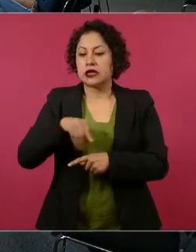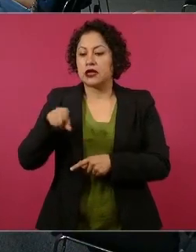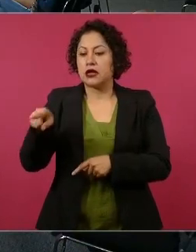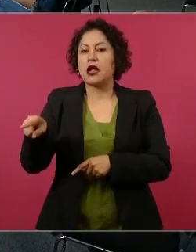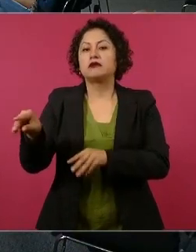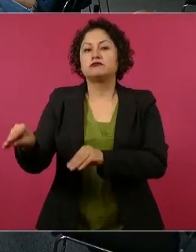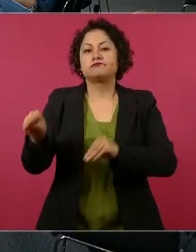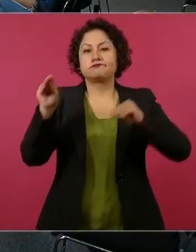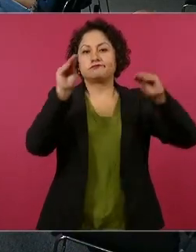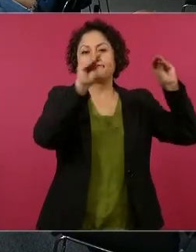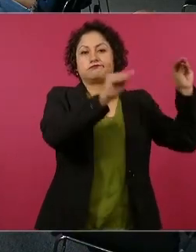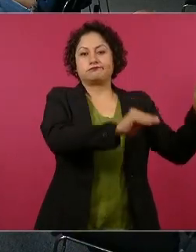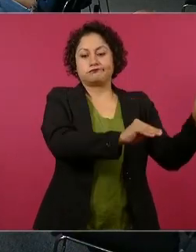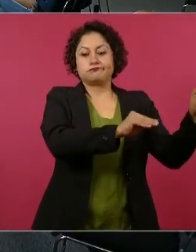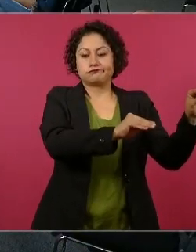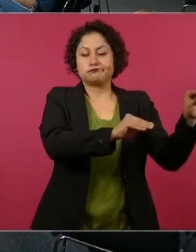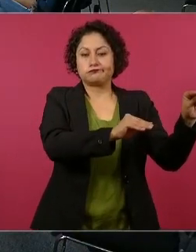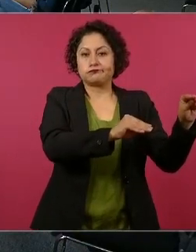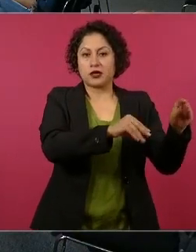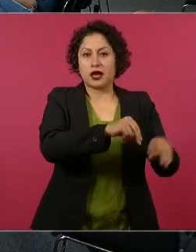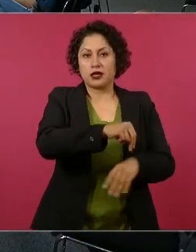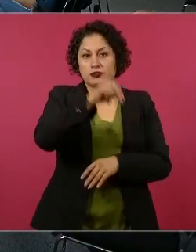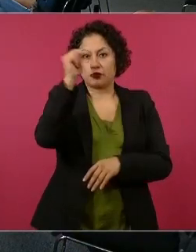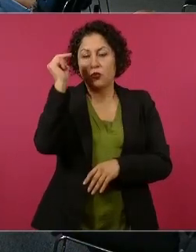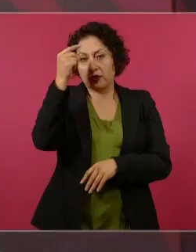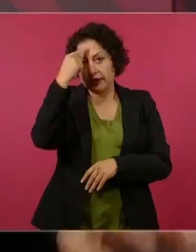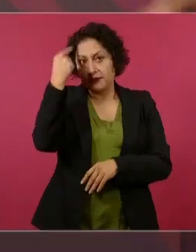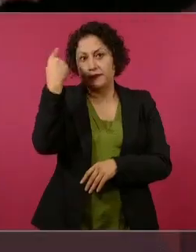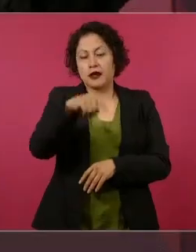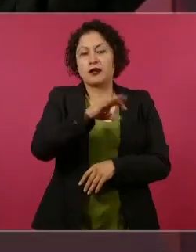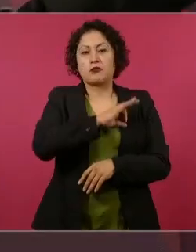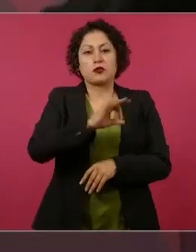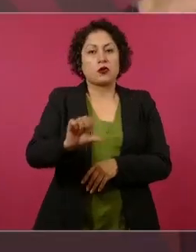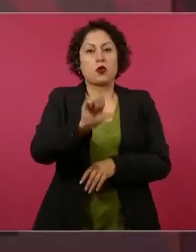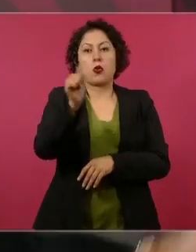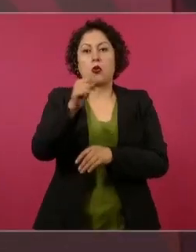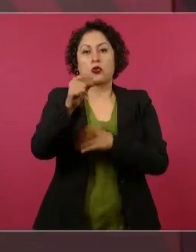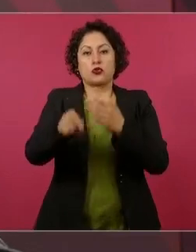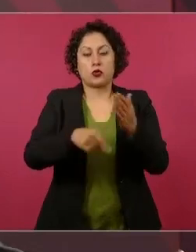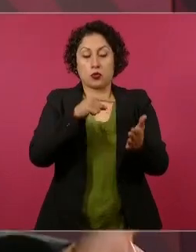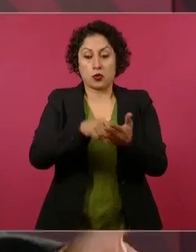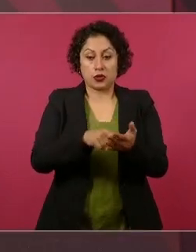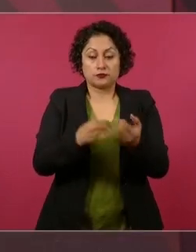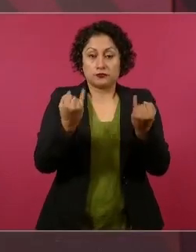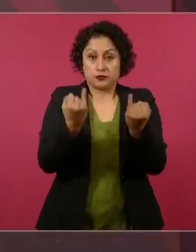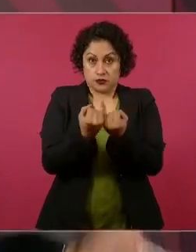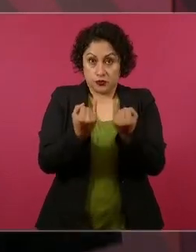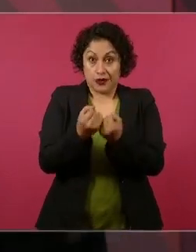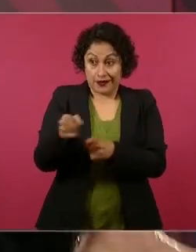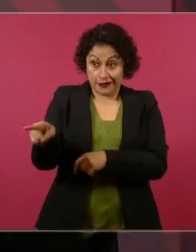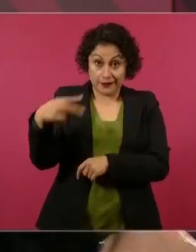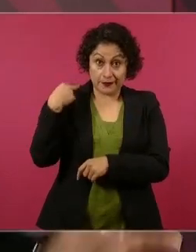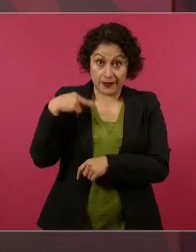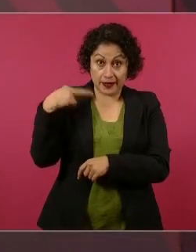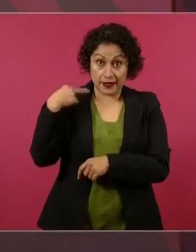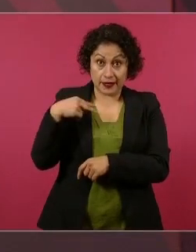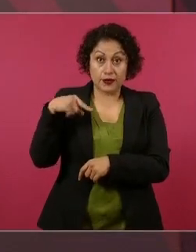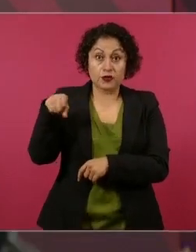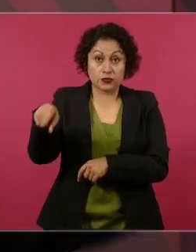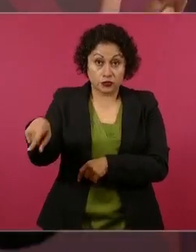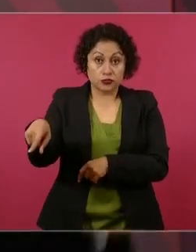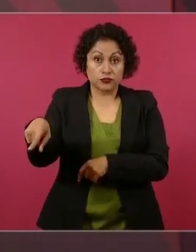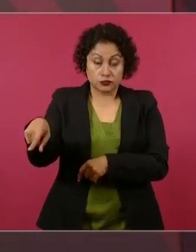se fueron a buscarse la vida del otro lado de la frontera. Pero así como el caso de Veracruz, estamos hablando de un estado que es como una